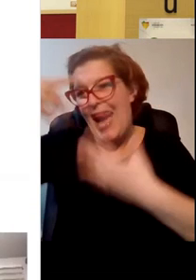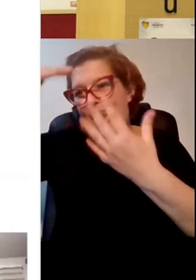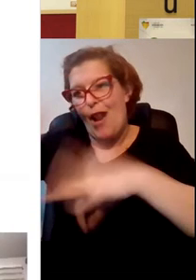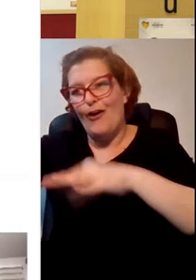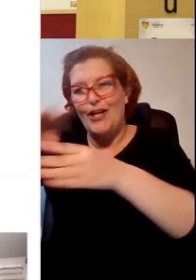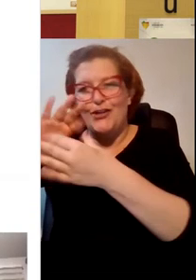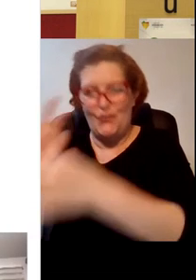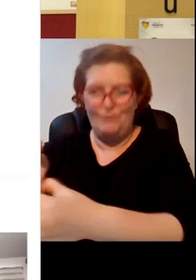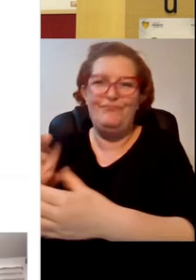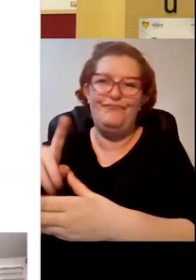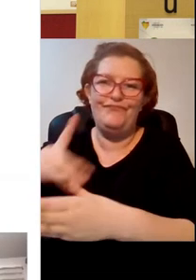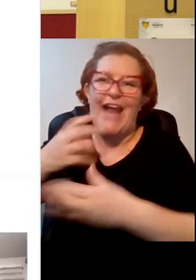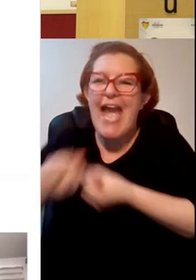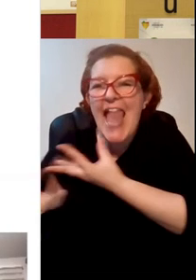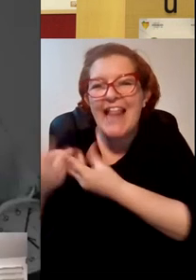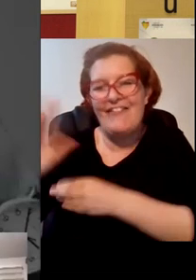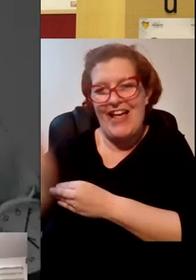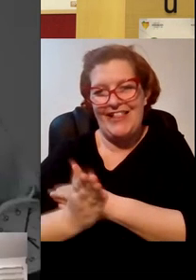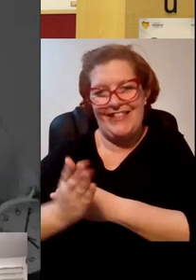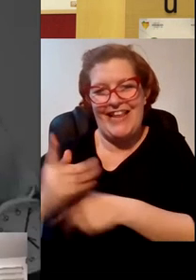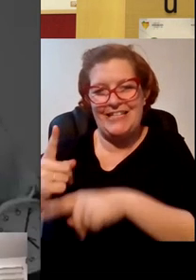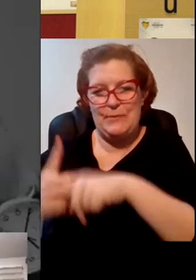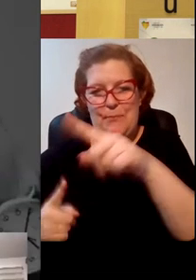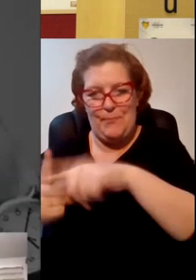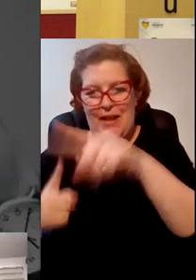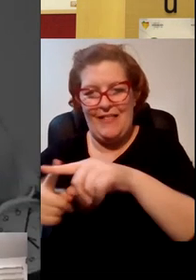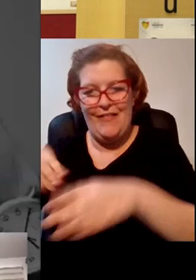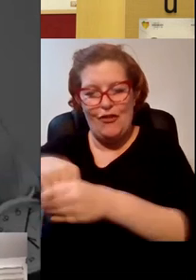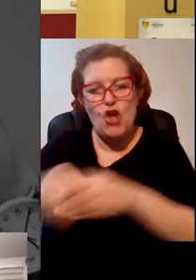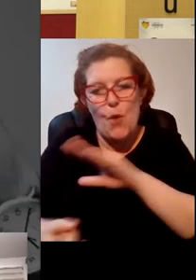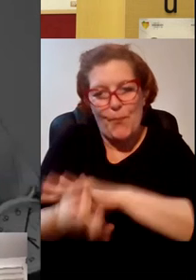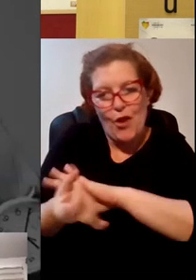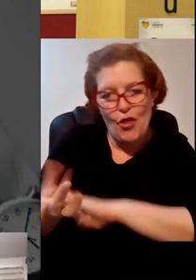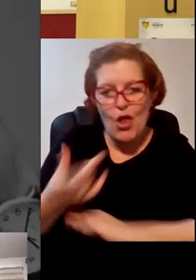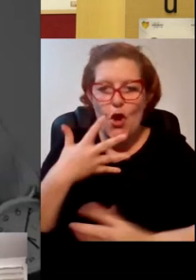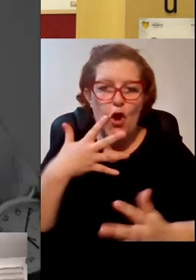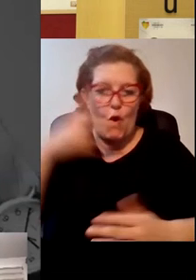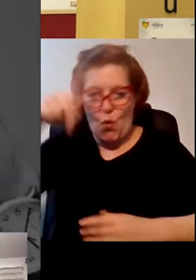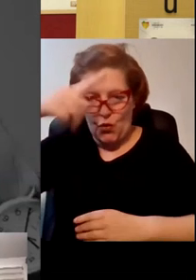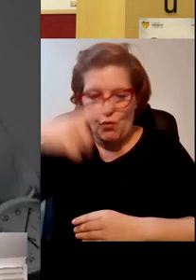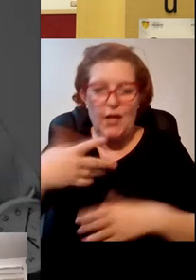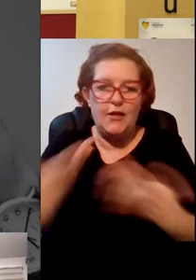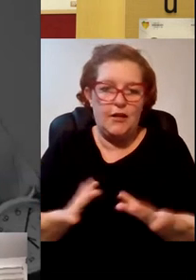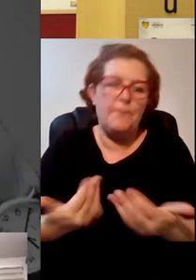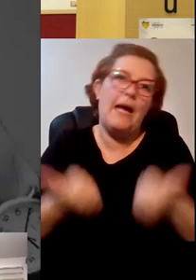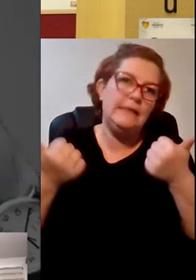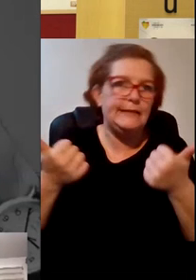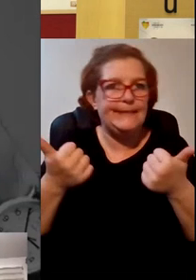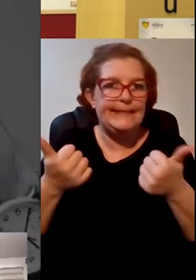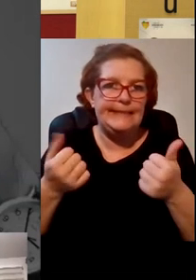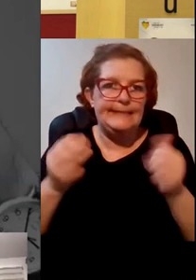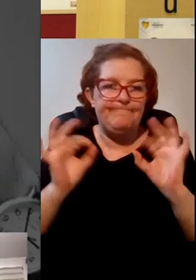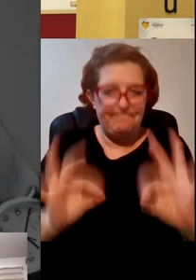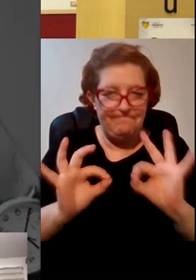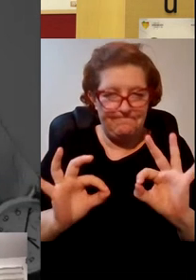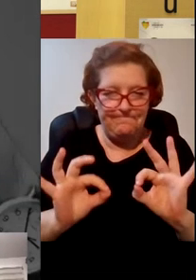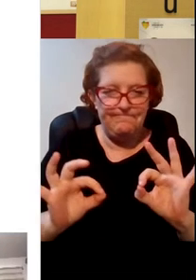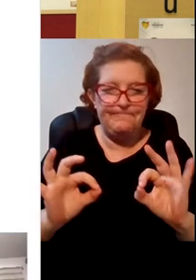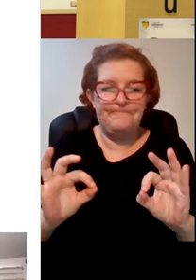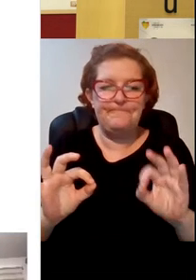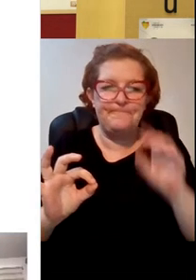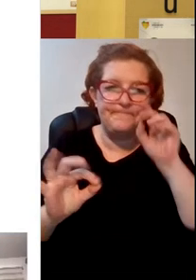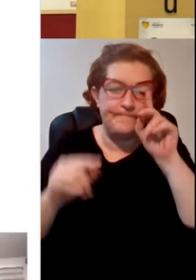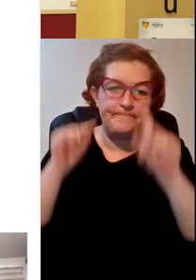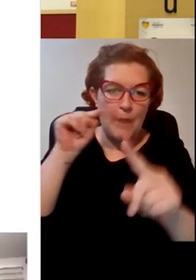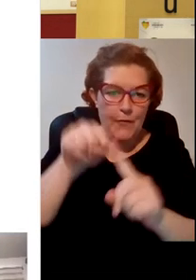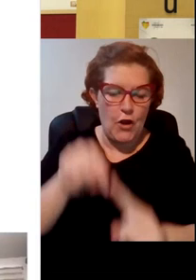transmedia que encontramos en las producciones culturales de manera más más concreta de manera más específica